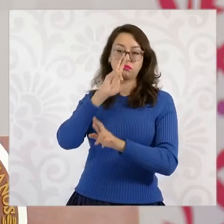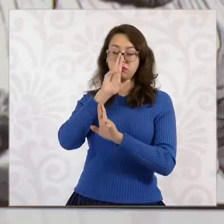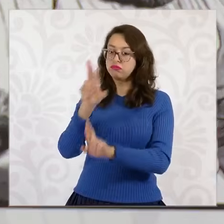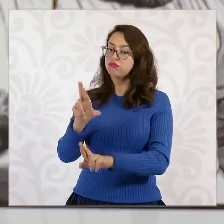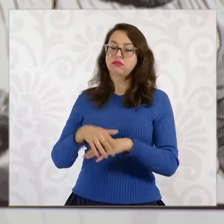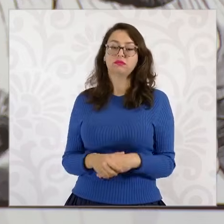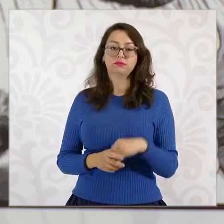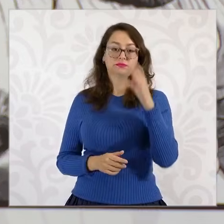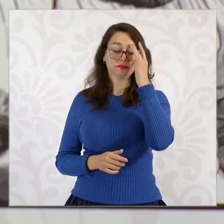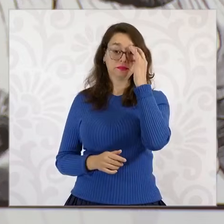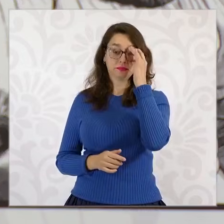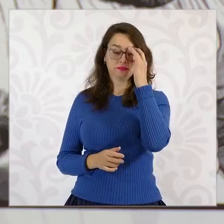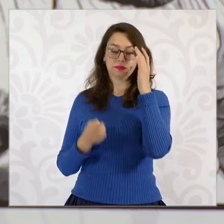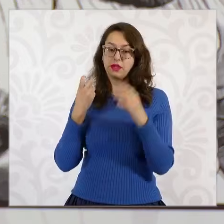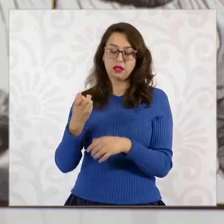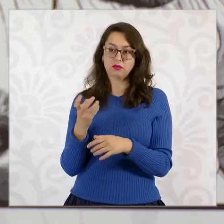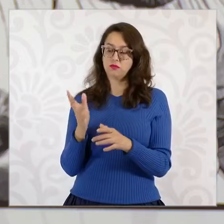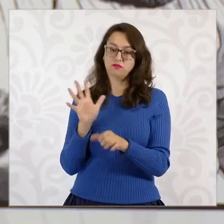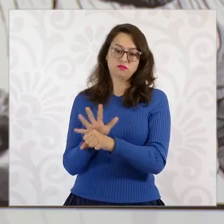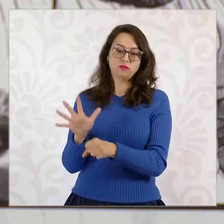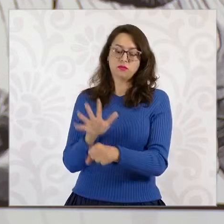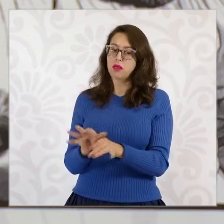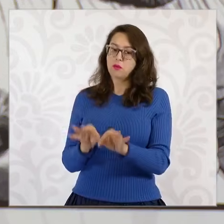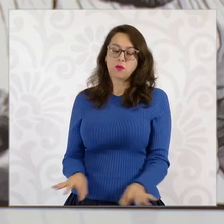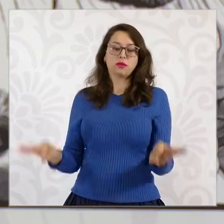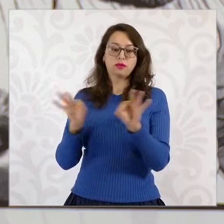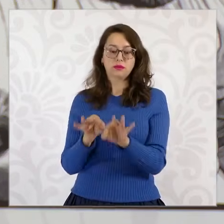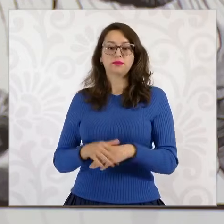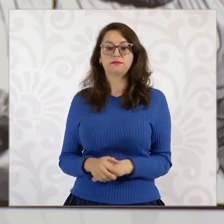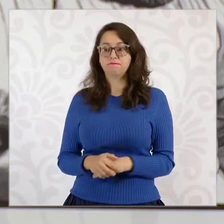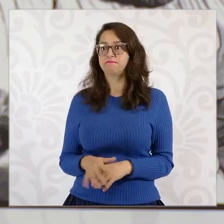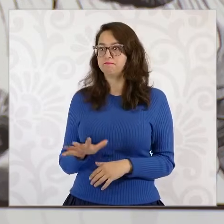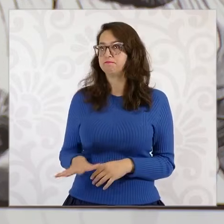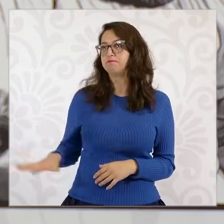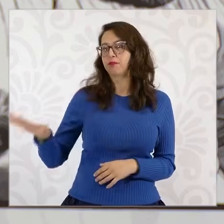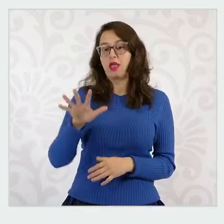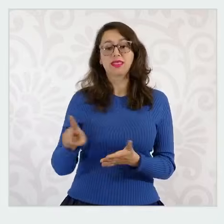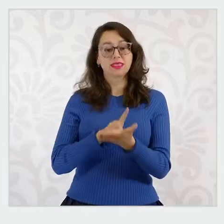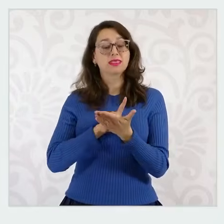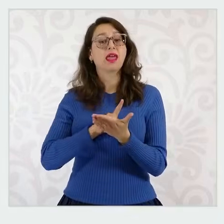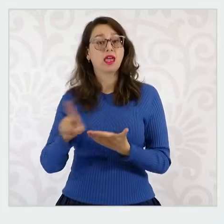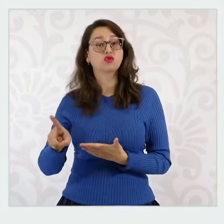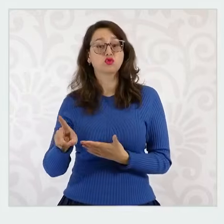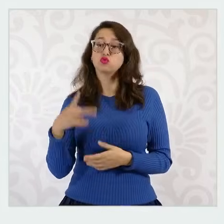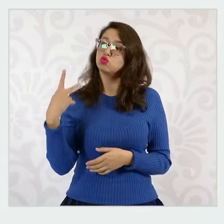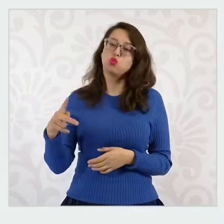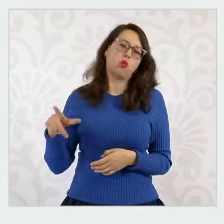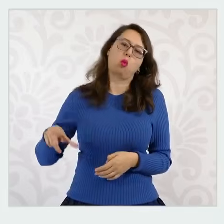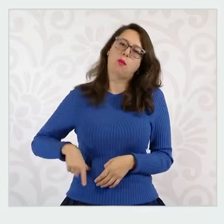muy importante. Los pueblos tienen derecho a definir cómo se